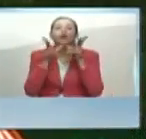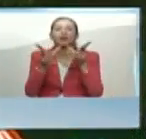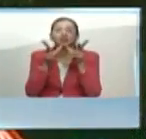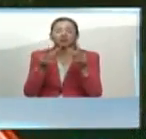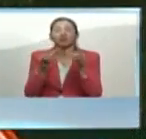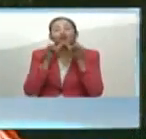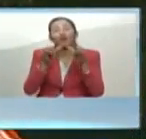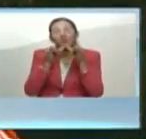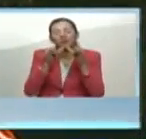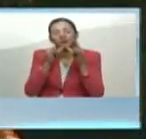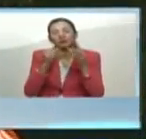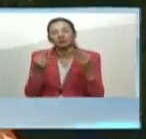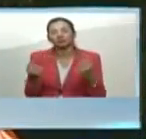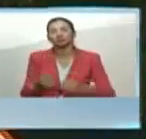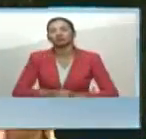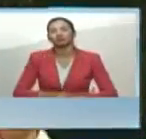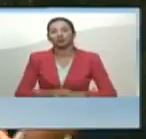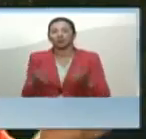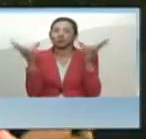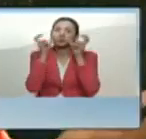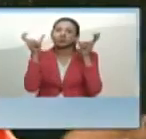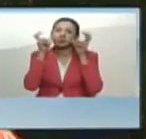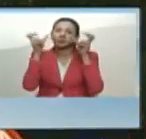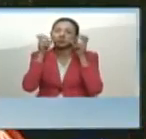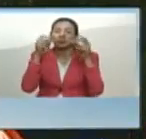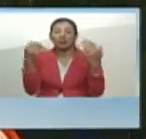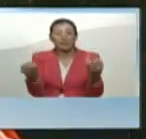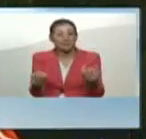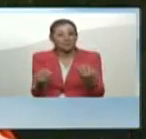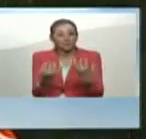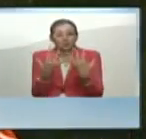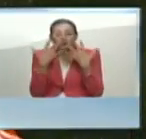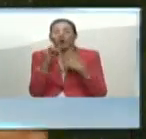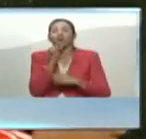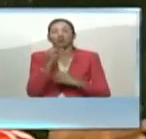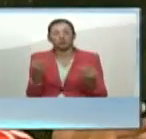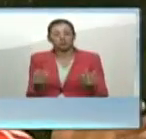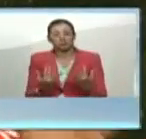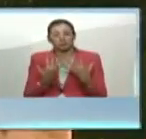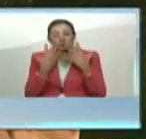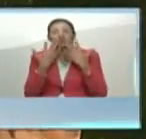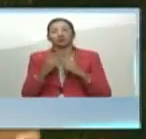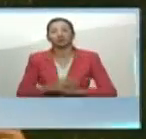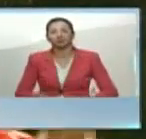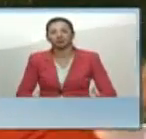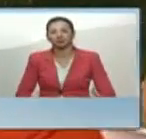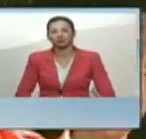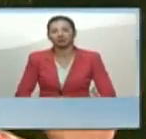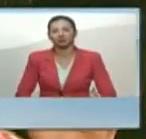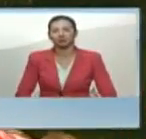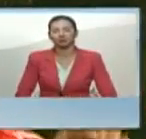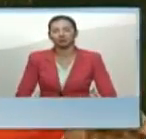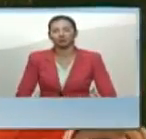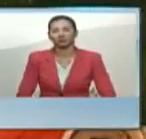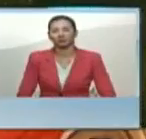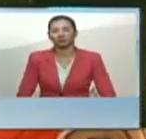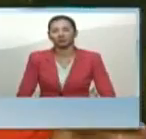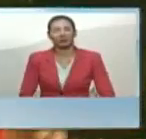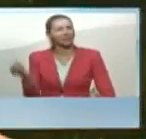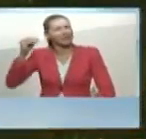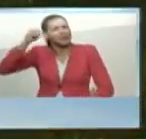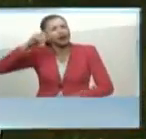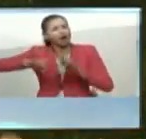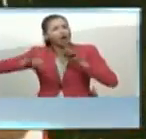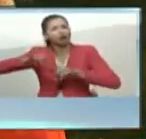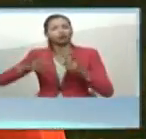si te traen las redes, bueno, las redes le damos también nosotros. En las redes más o menos estamos ahí. Hay que ser más creativo. Fíjate